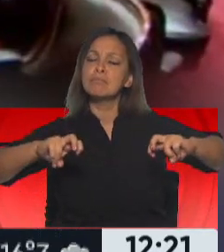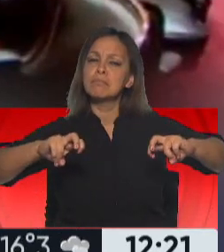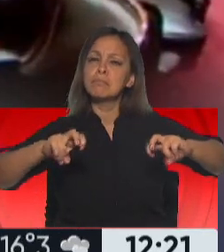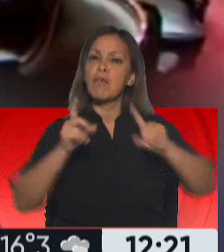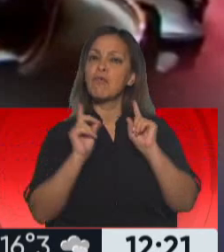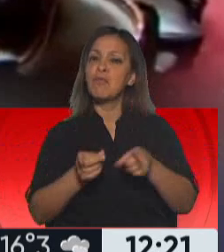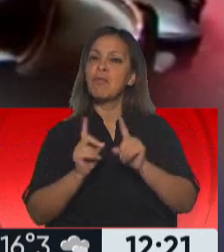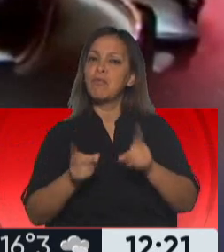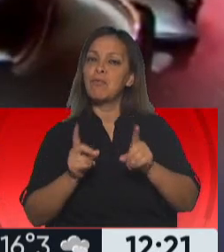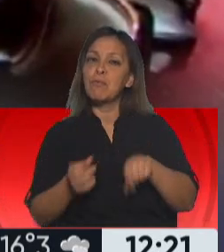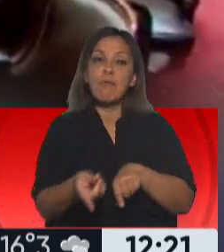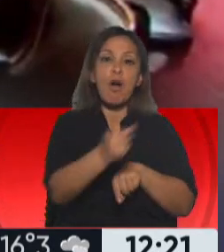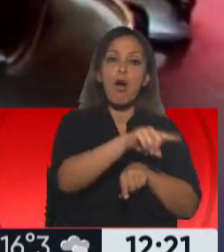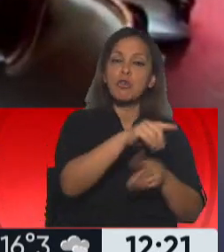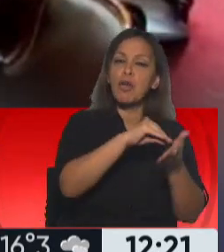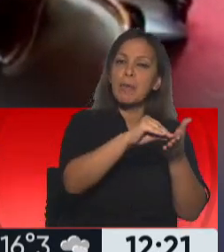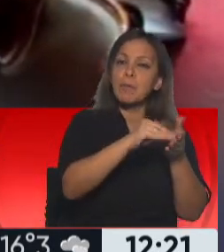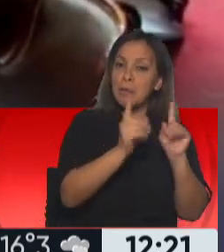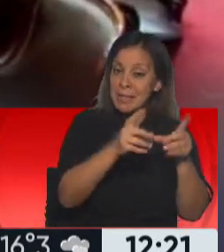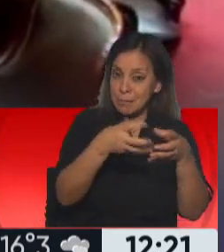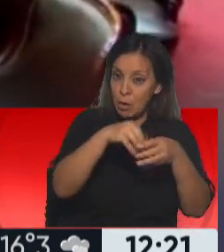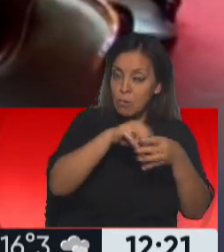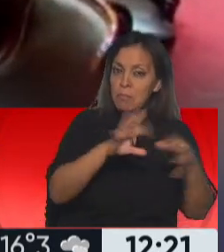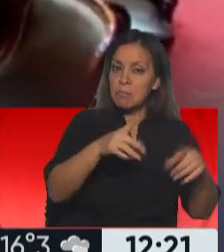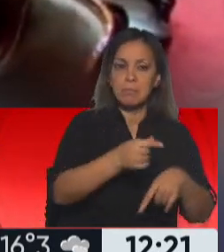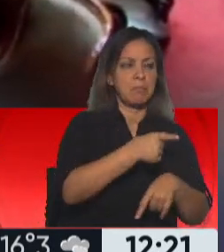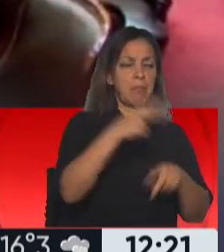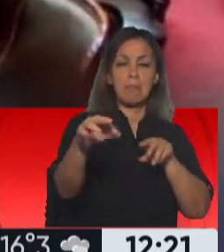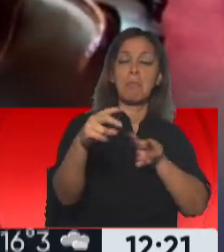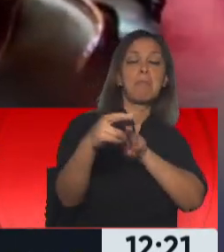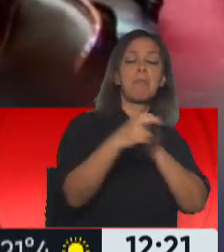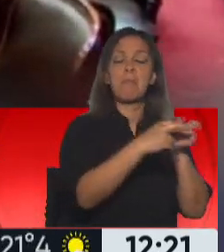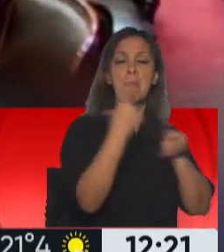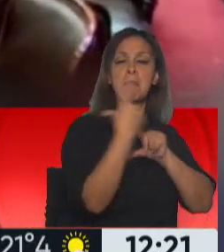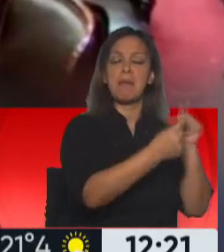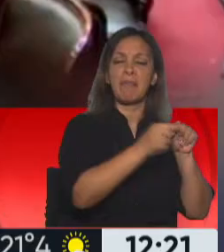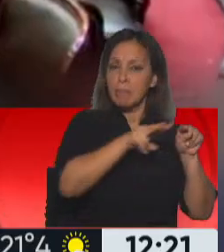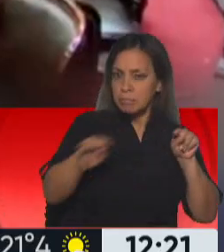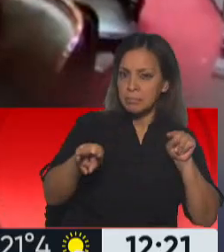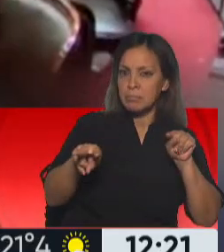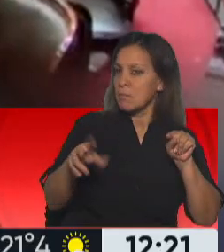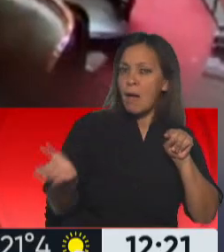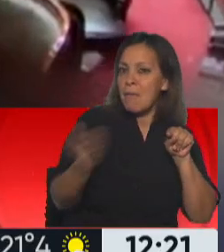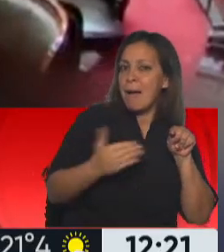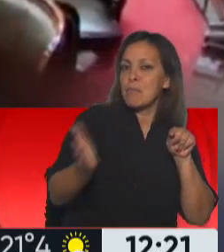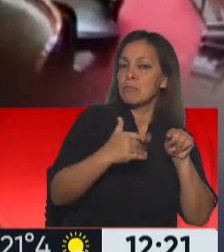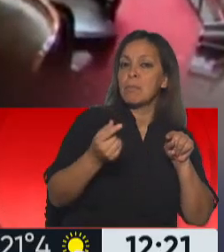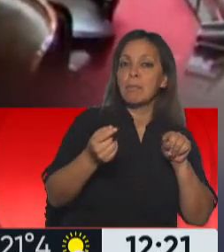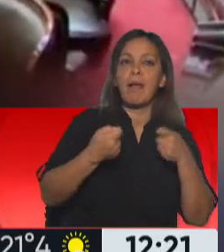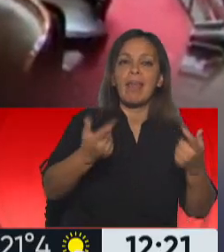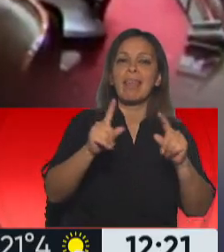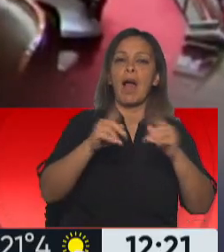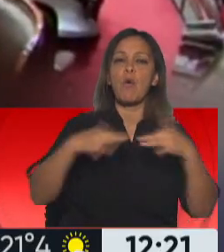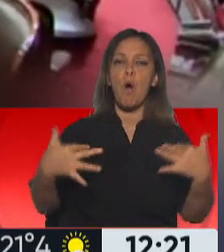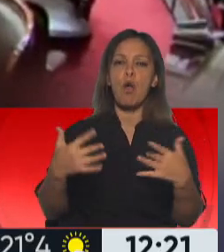había diputados de la Libertad Avanza que pretendían que se levanten del recinto, sacarlos para que la Cámara no tenga quórum, y en